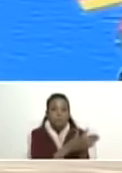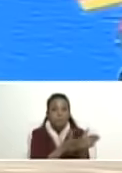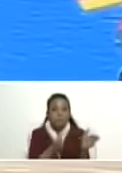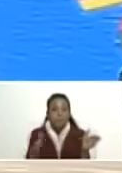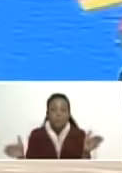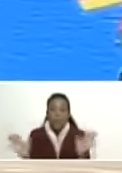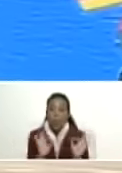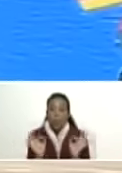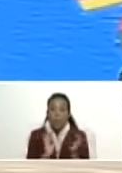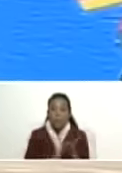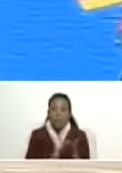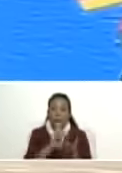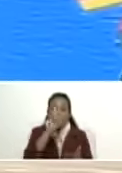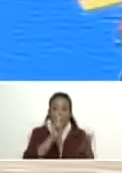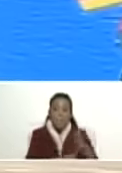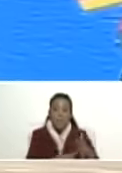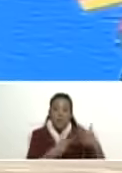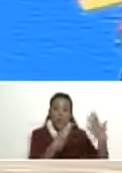de